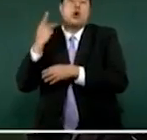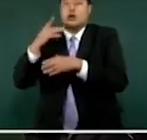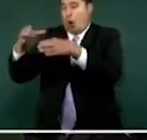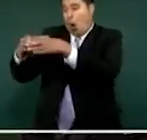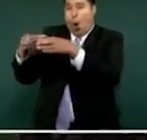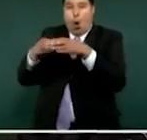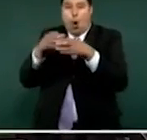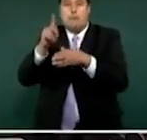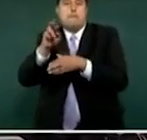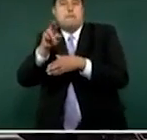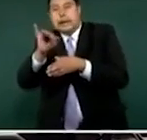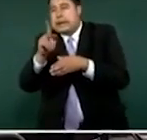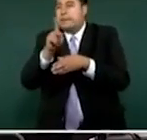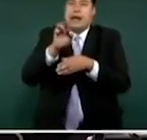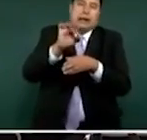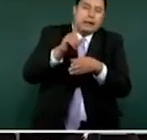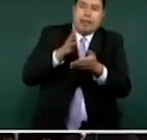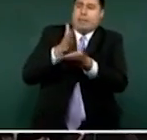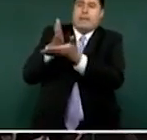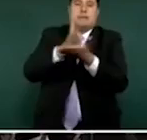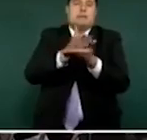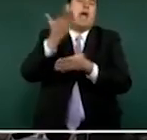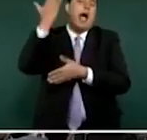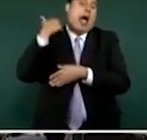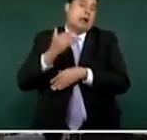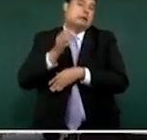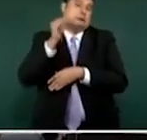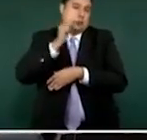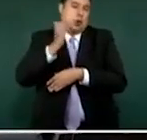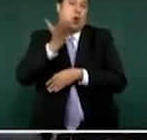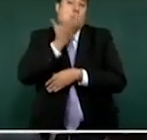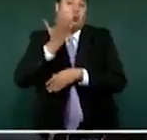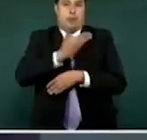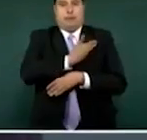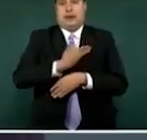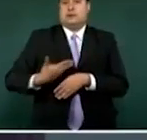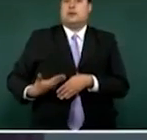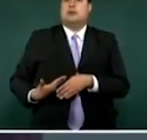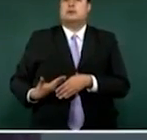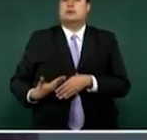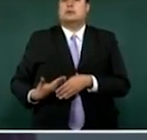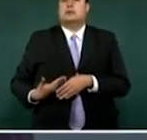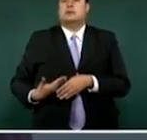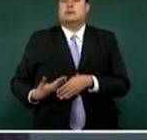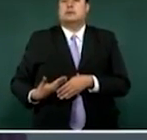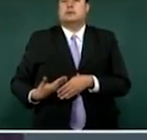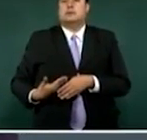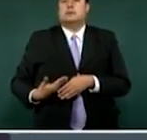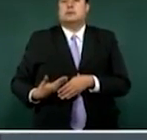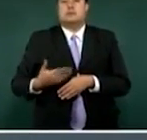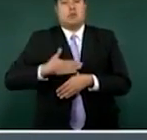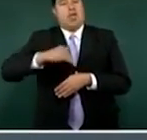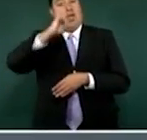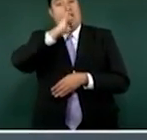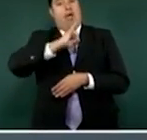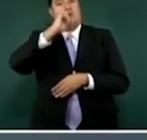Había la mala costumbre de que el presidente era el